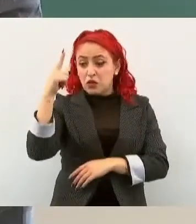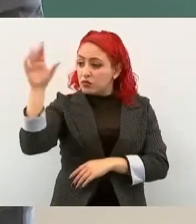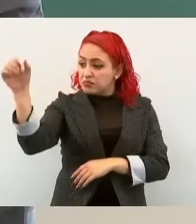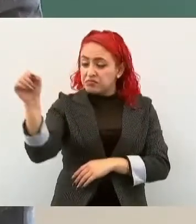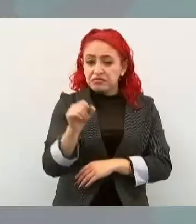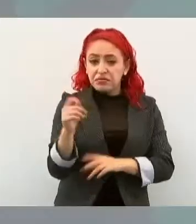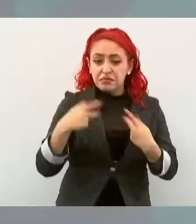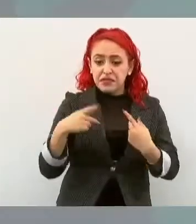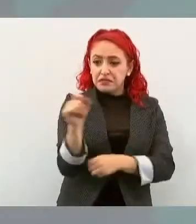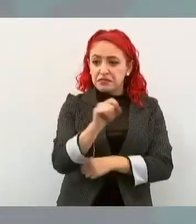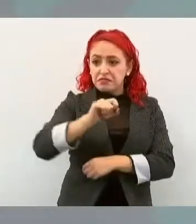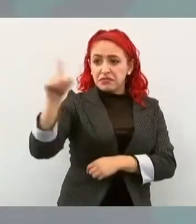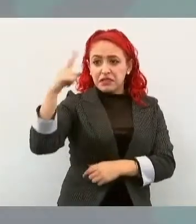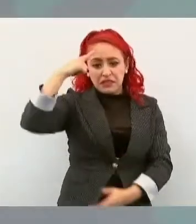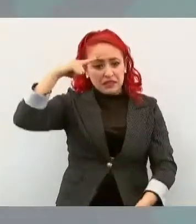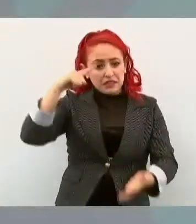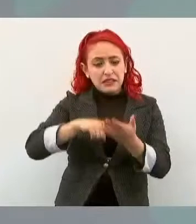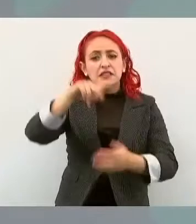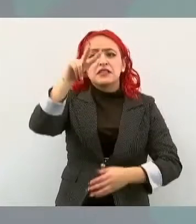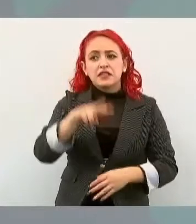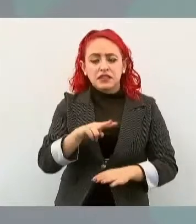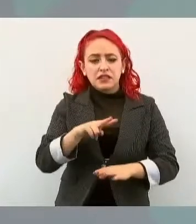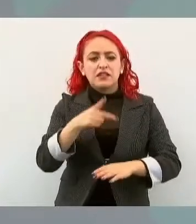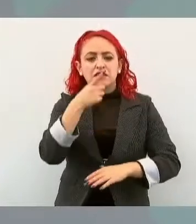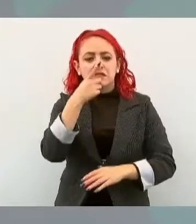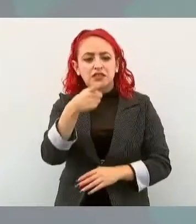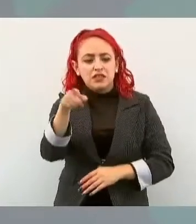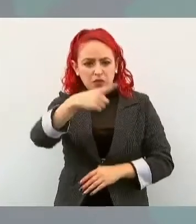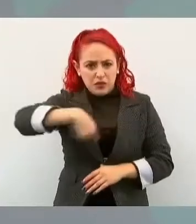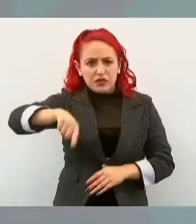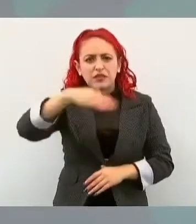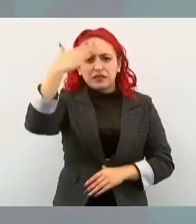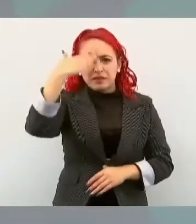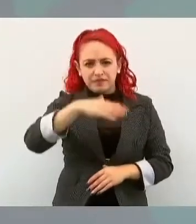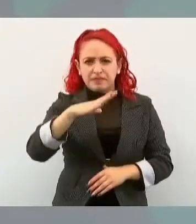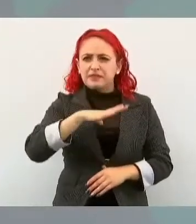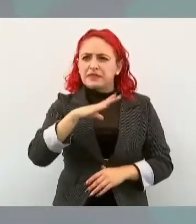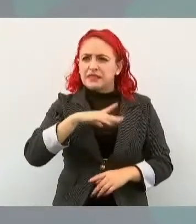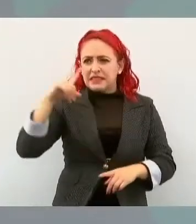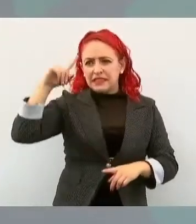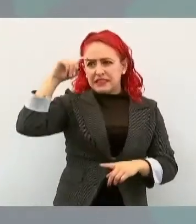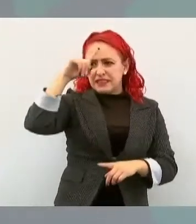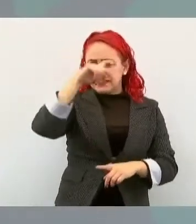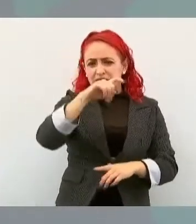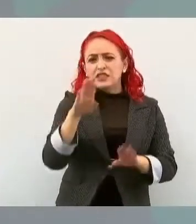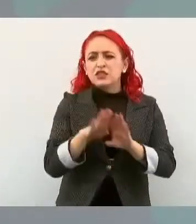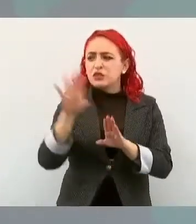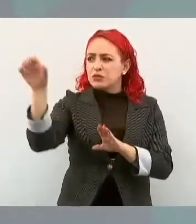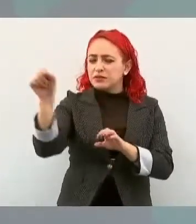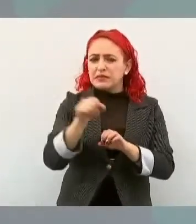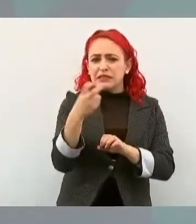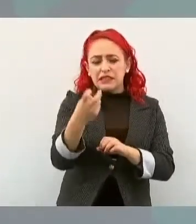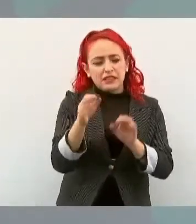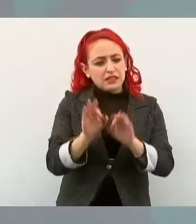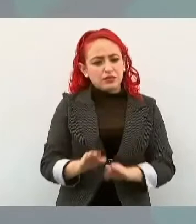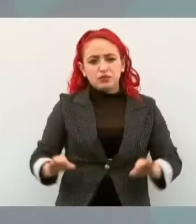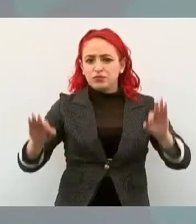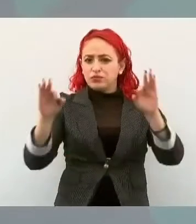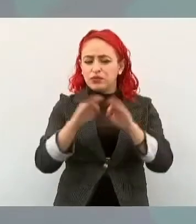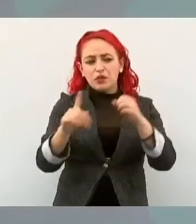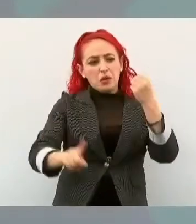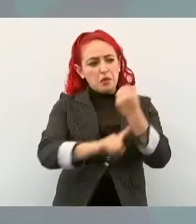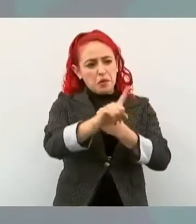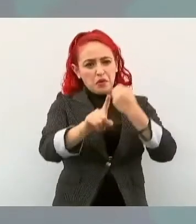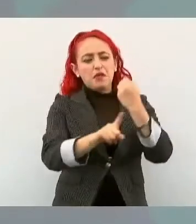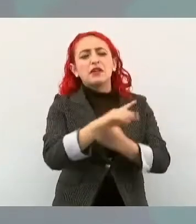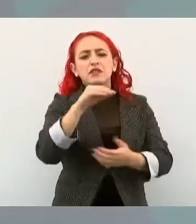especialistas, créanmelo, es fácil decirlo, pero sepan que cuesta mucho trabajo y es uno de los principales problemas